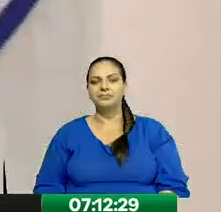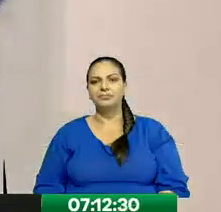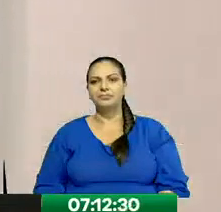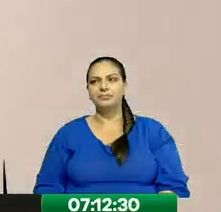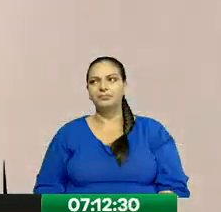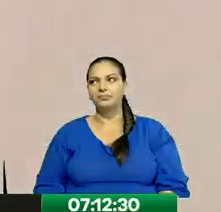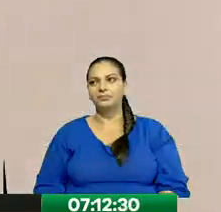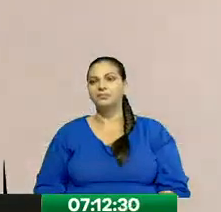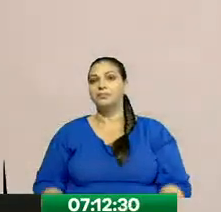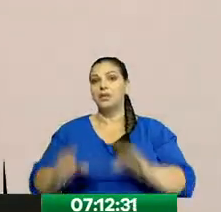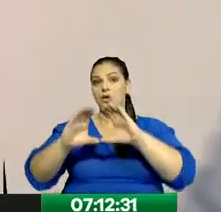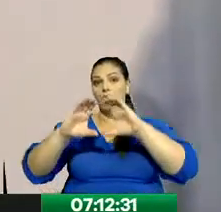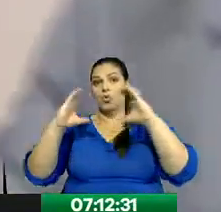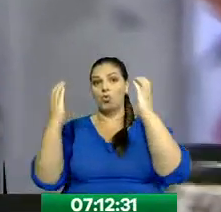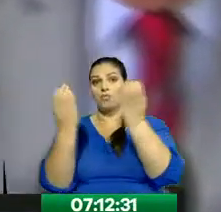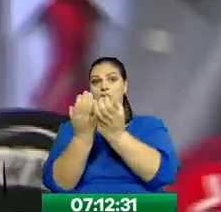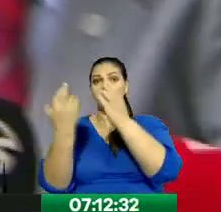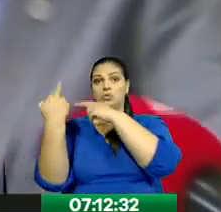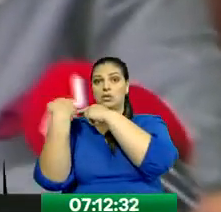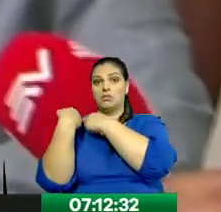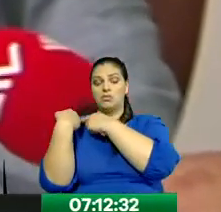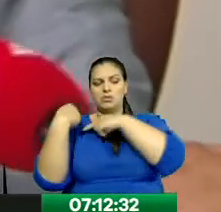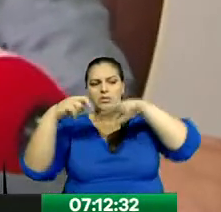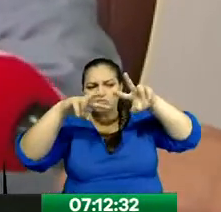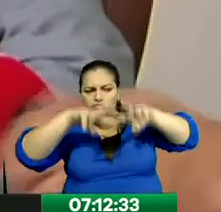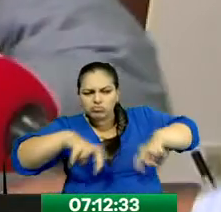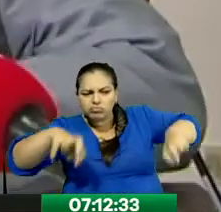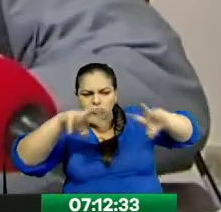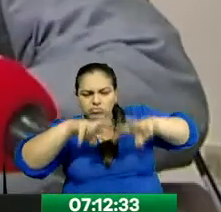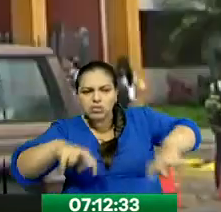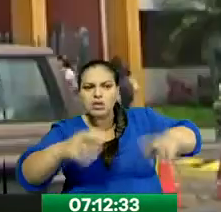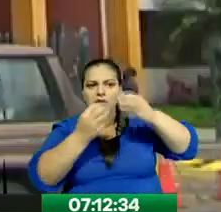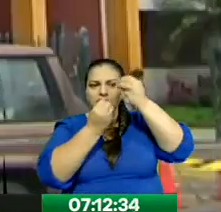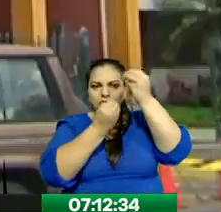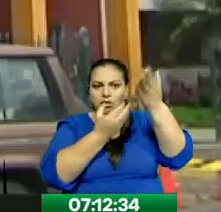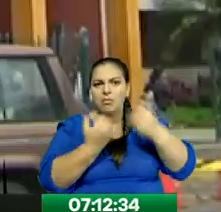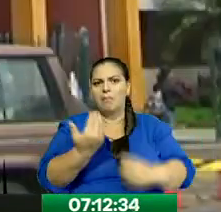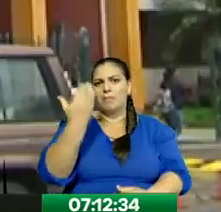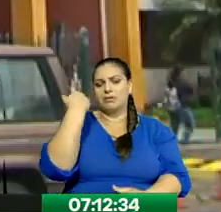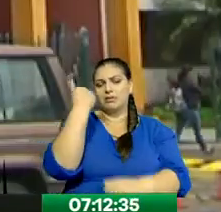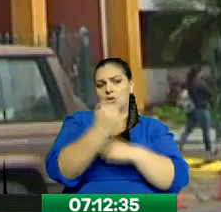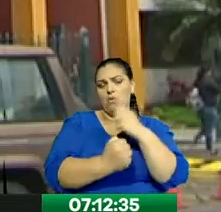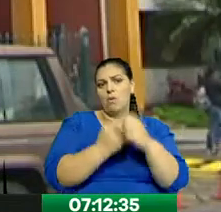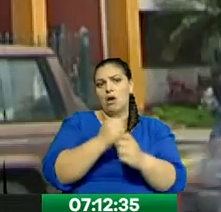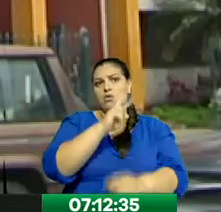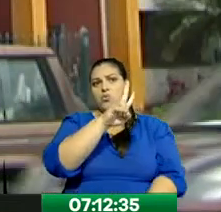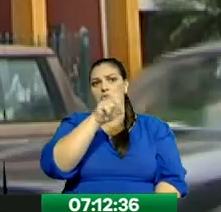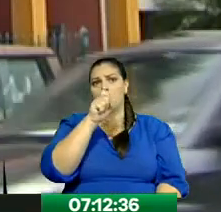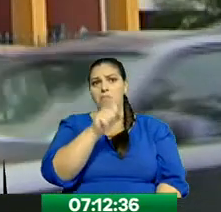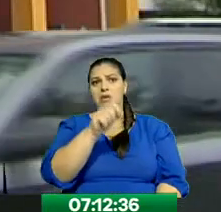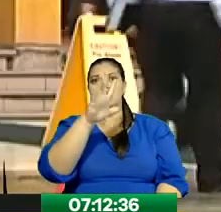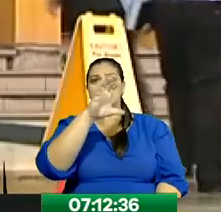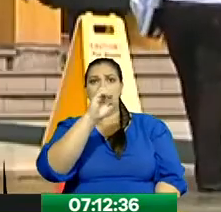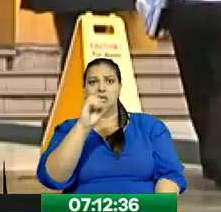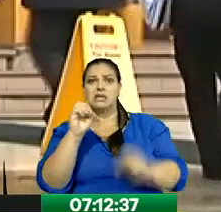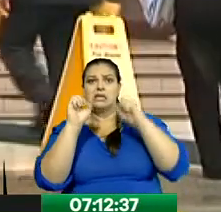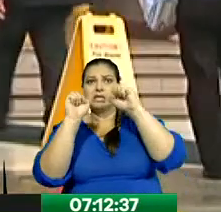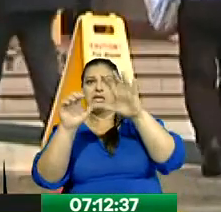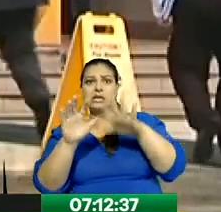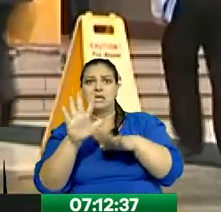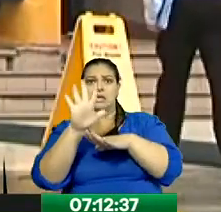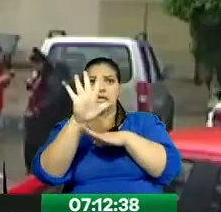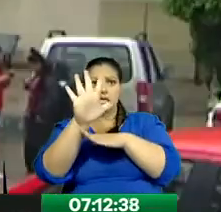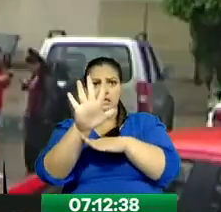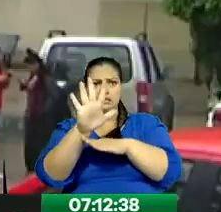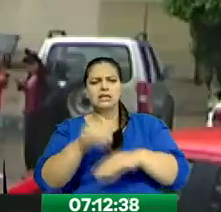La investigación señala la existencia de contratos desde el 2015, acuerdos millonarios para varias facultades como la de